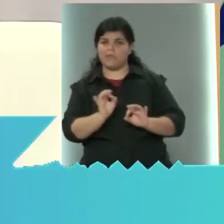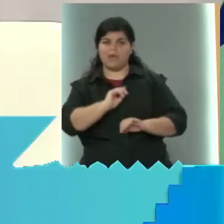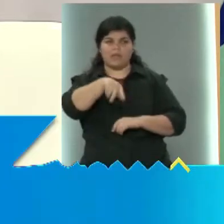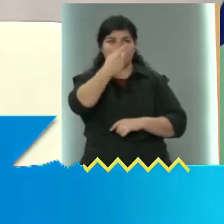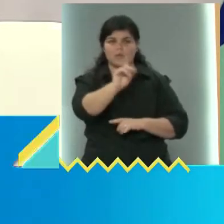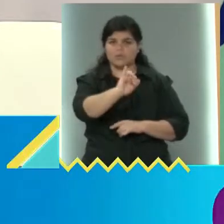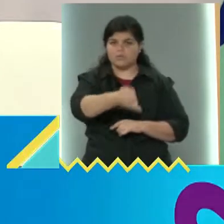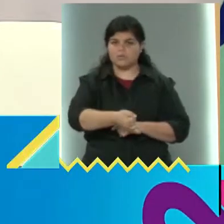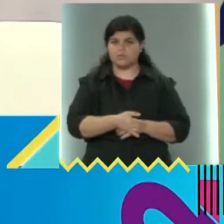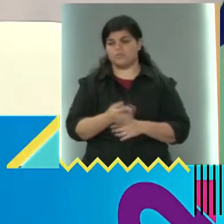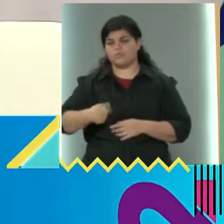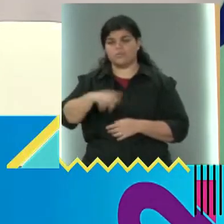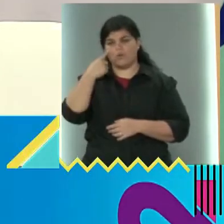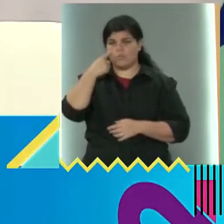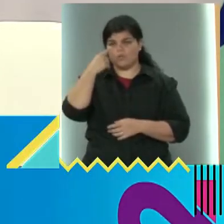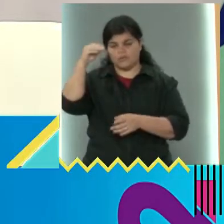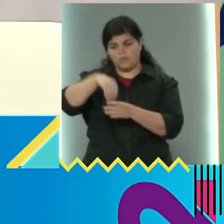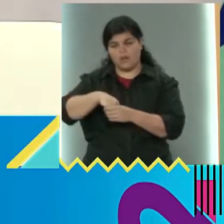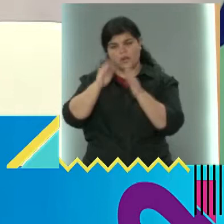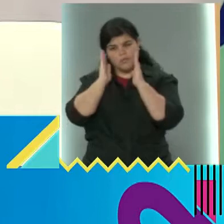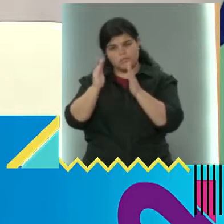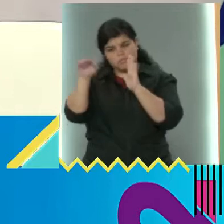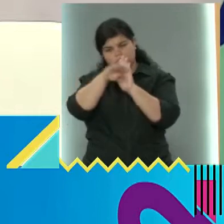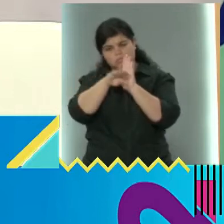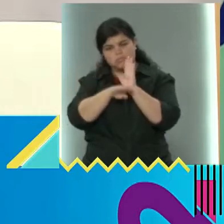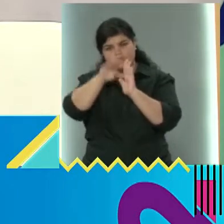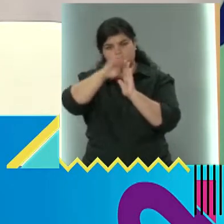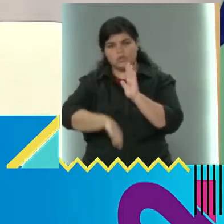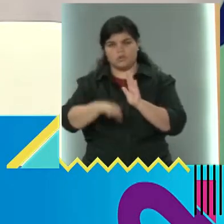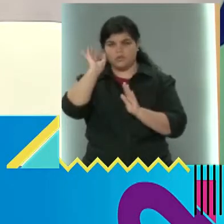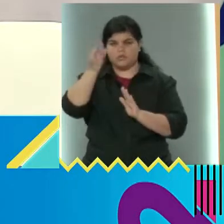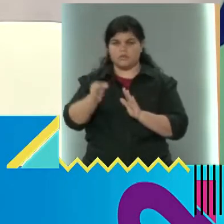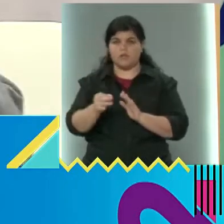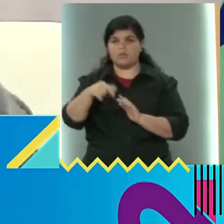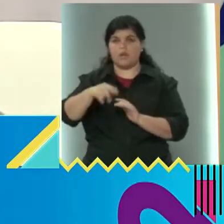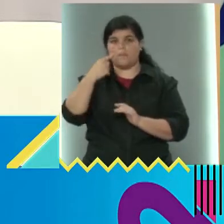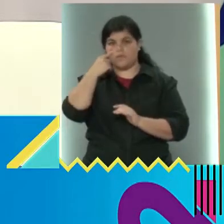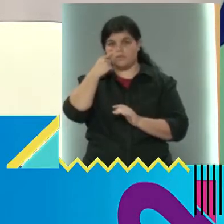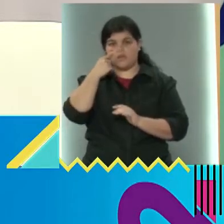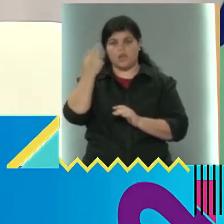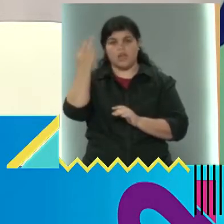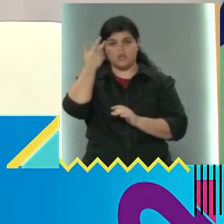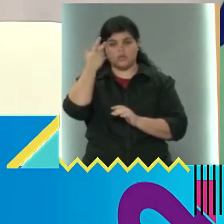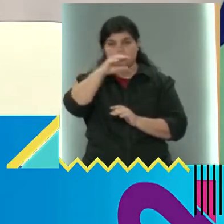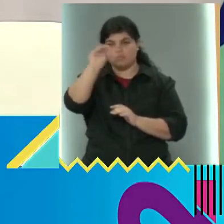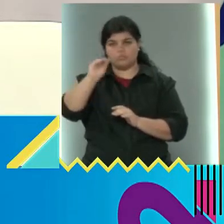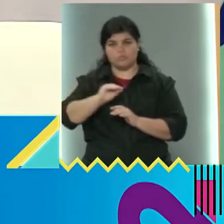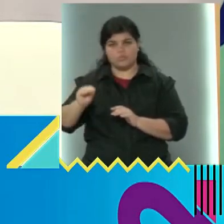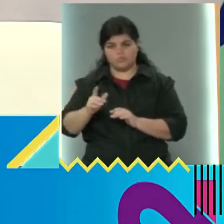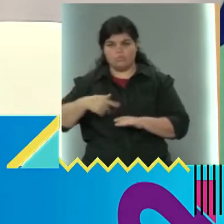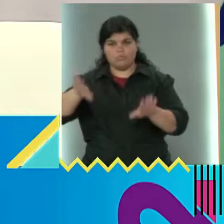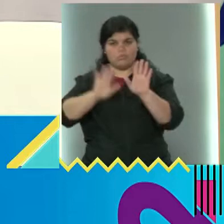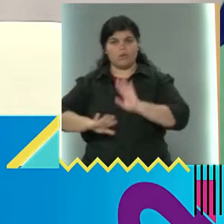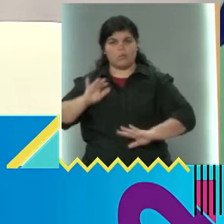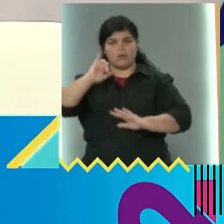en los municipios. Bien dijeron de que la política de vivienda en Mendoza está descentralizada en los 18 municipios, que estamos preparados y